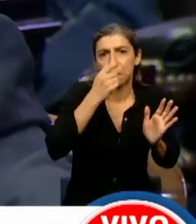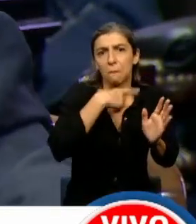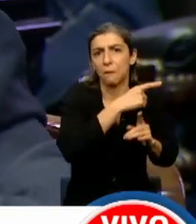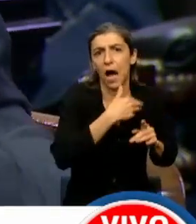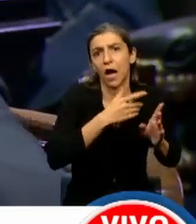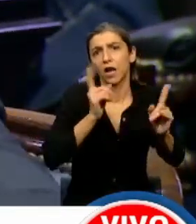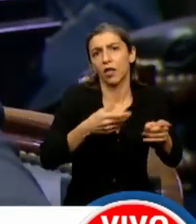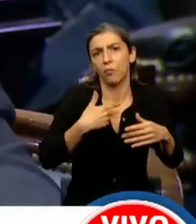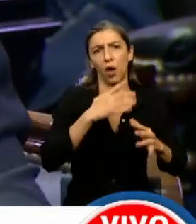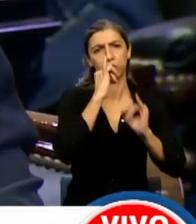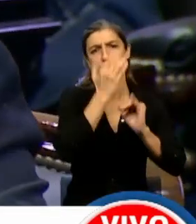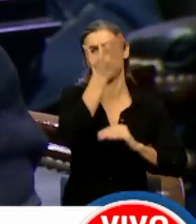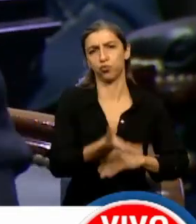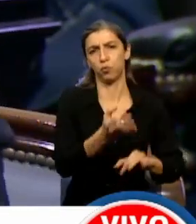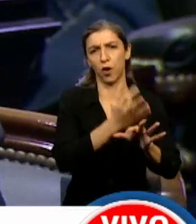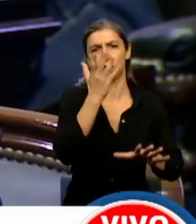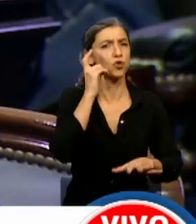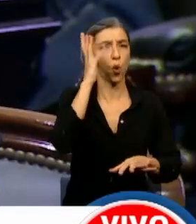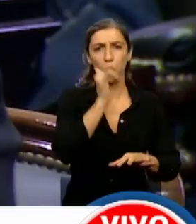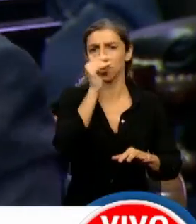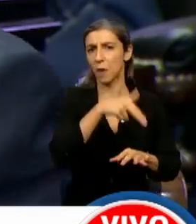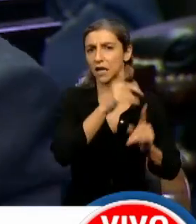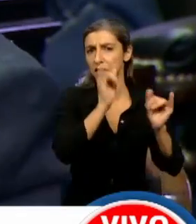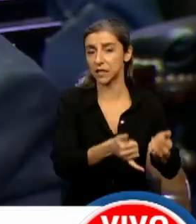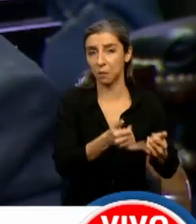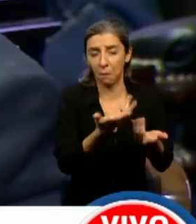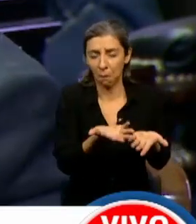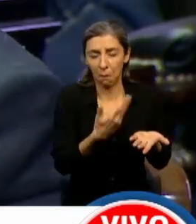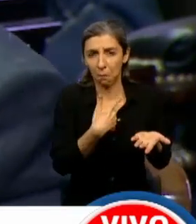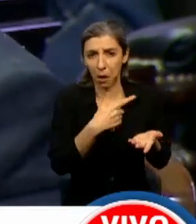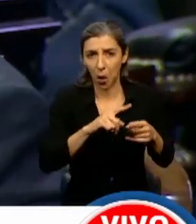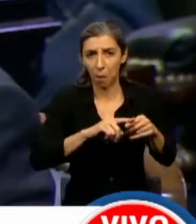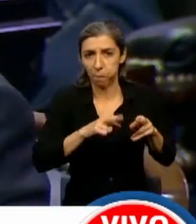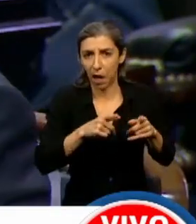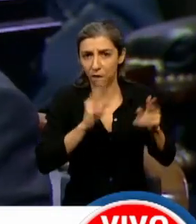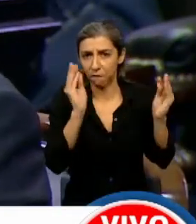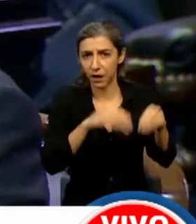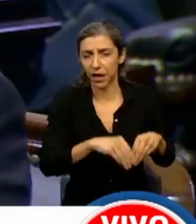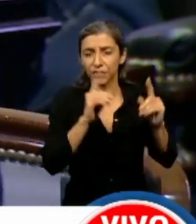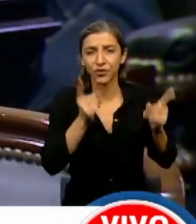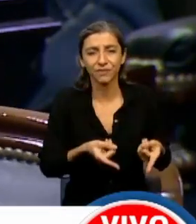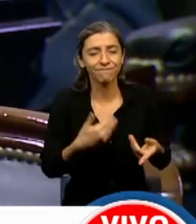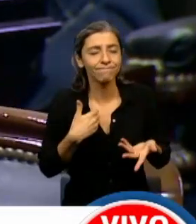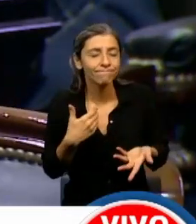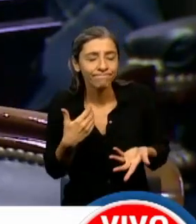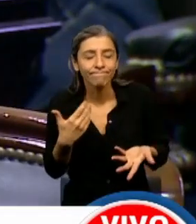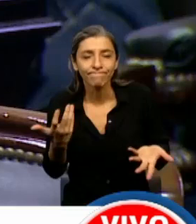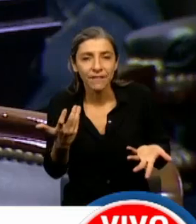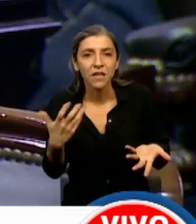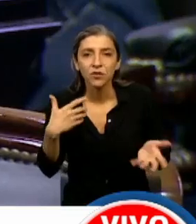eficiente y eficaz de la argentina con una política que ha fracasado entonces como usted sabe muy bien